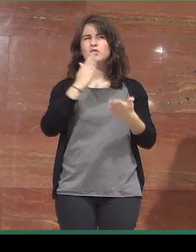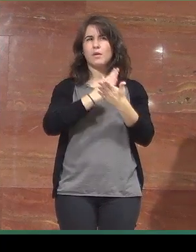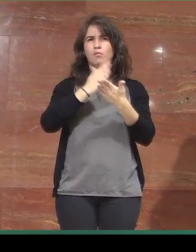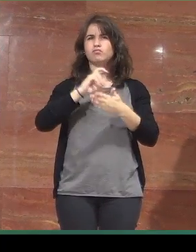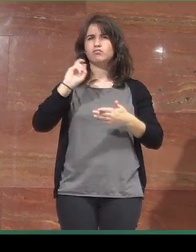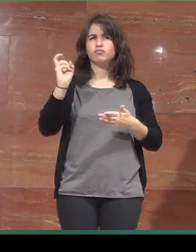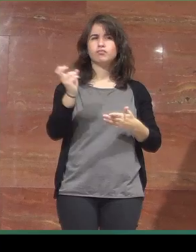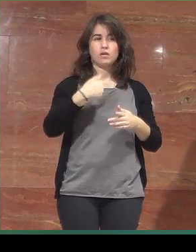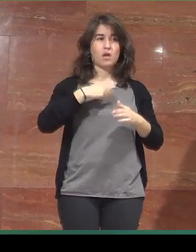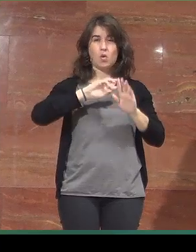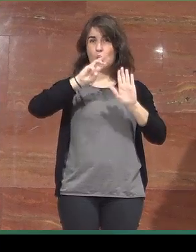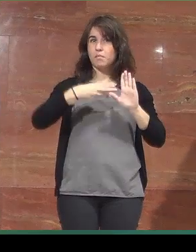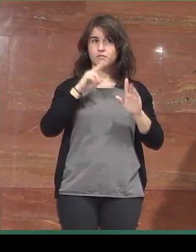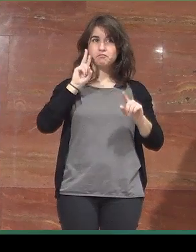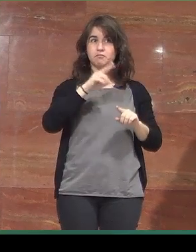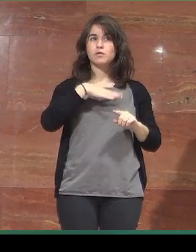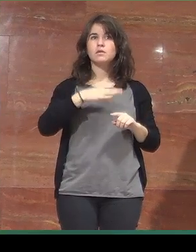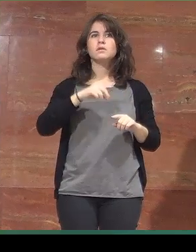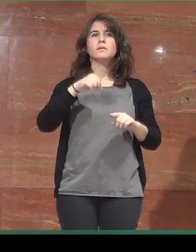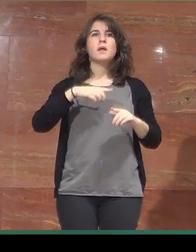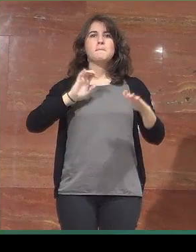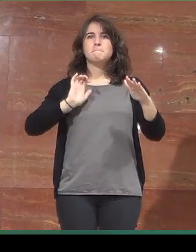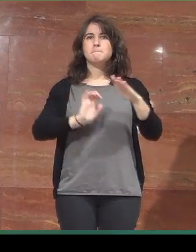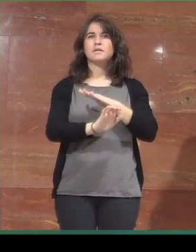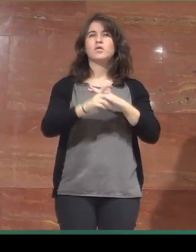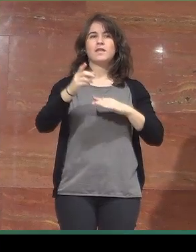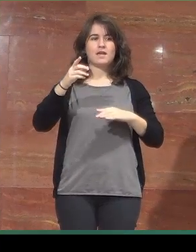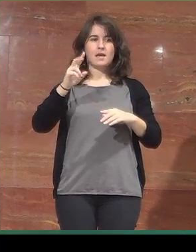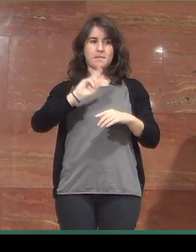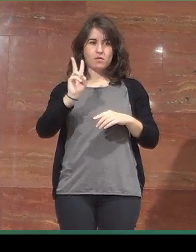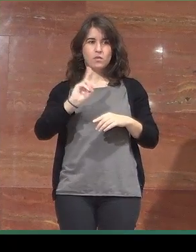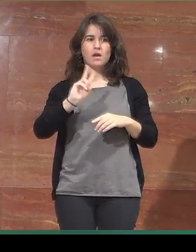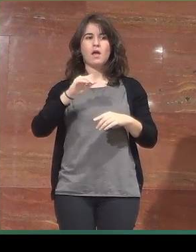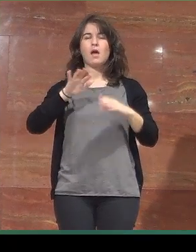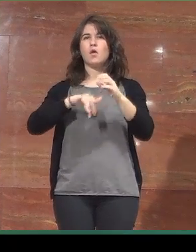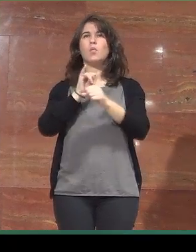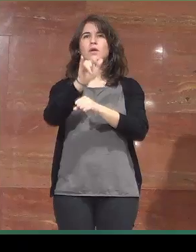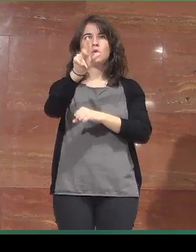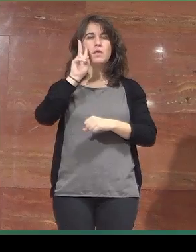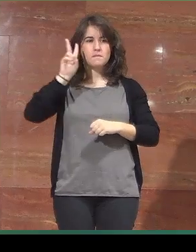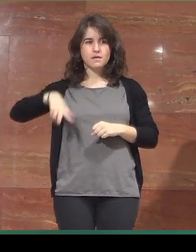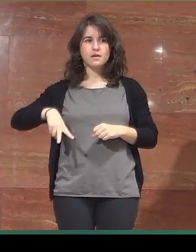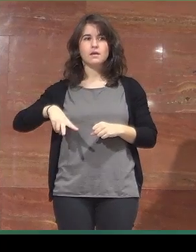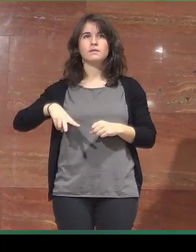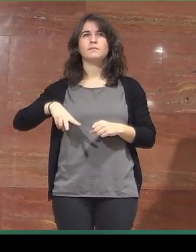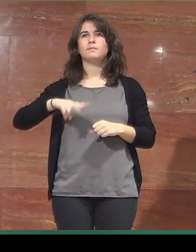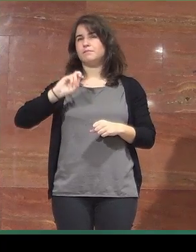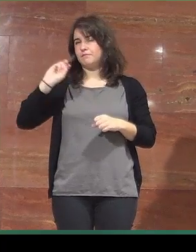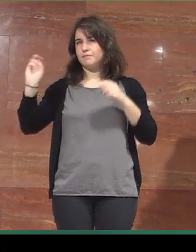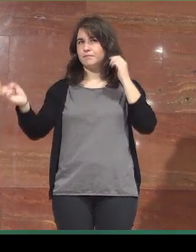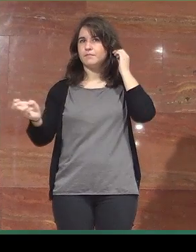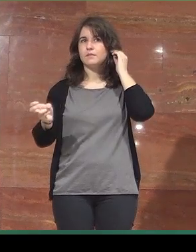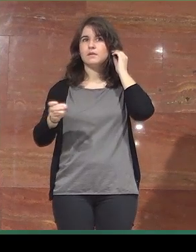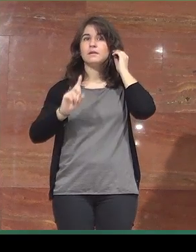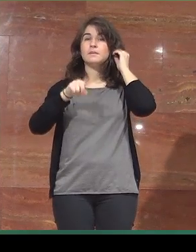entre otros pues, el Parlamento Europeo, Metrocable de Caracas, Aeropuerto Internacional de Viena, etcétera.